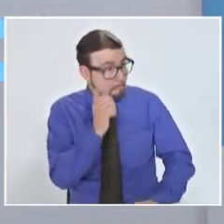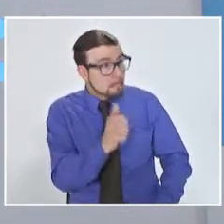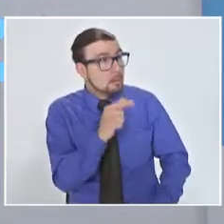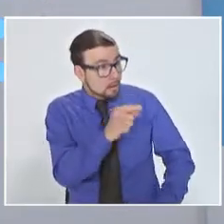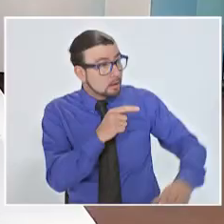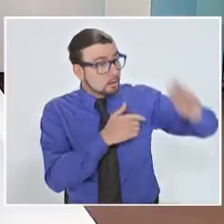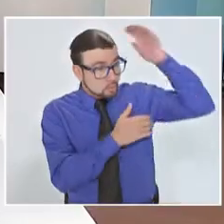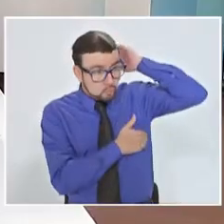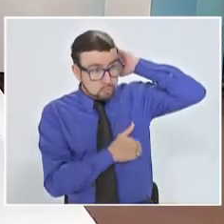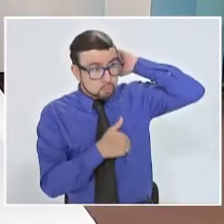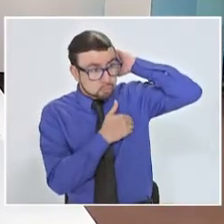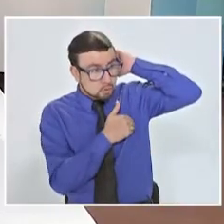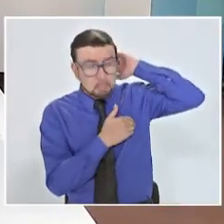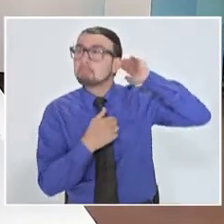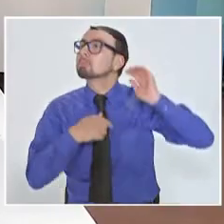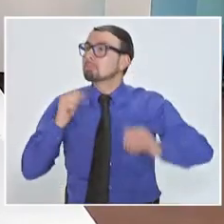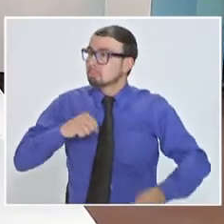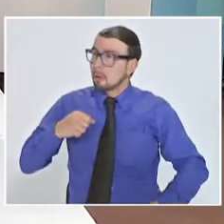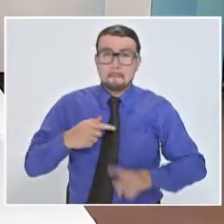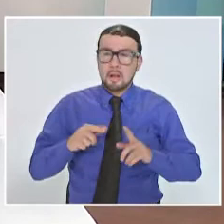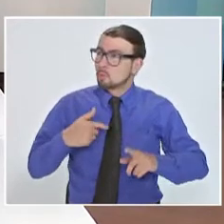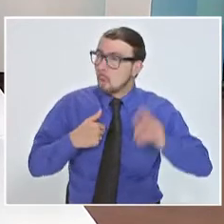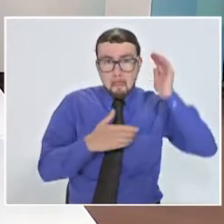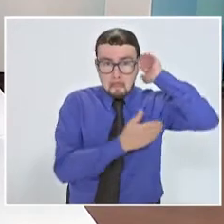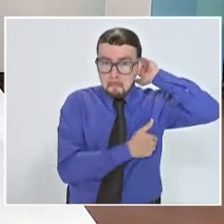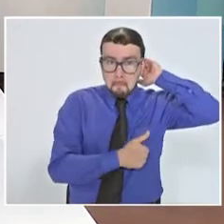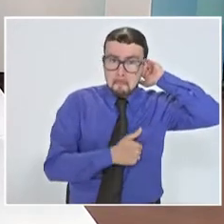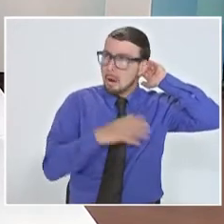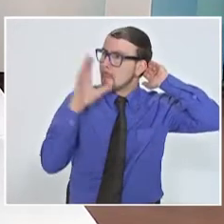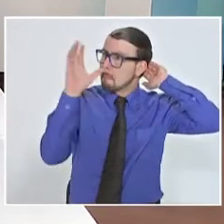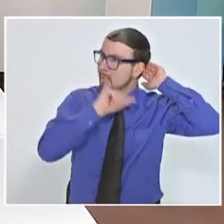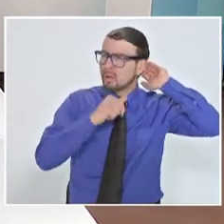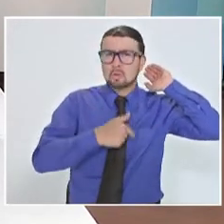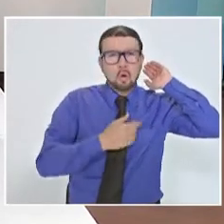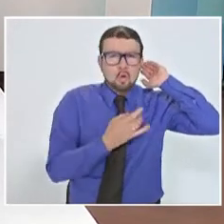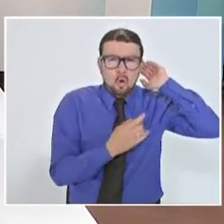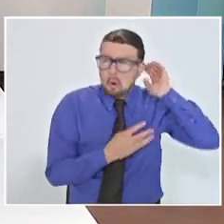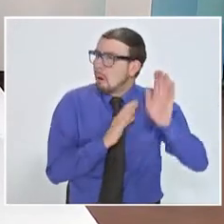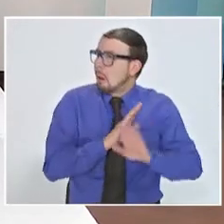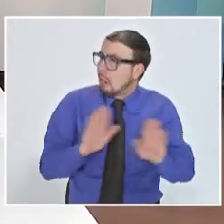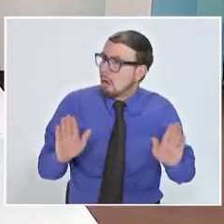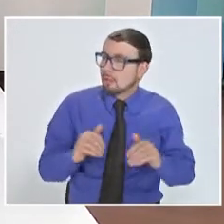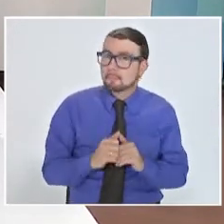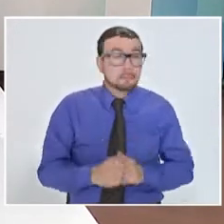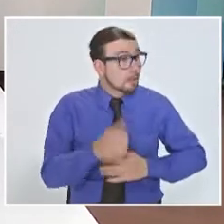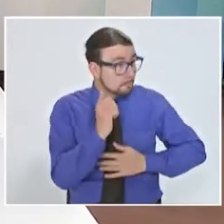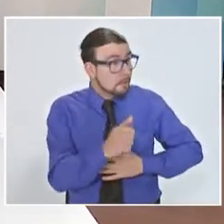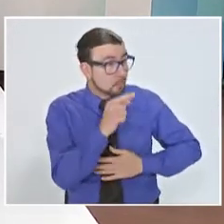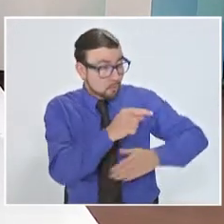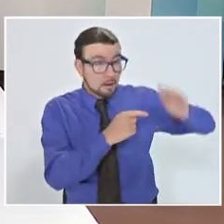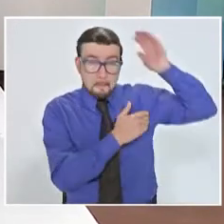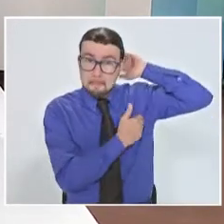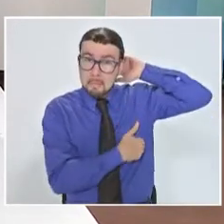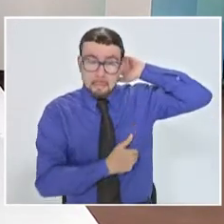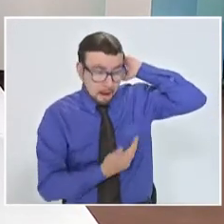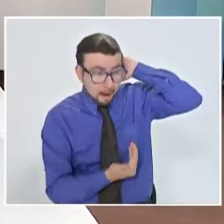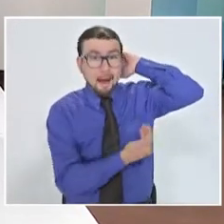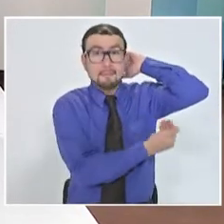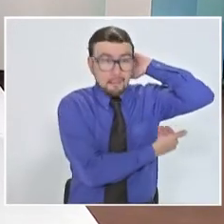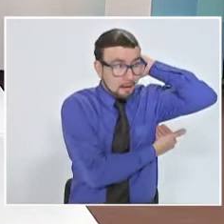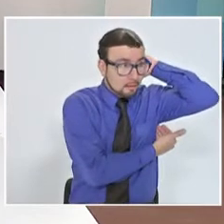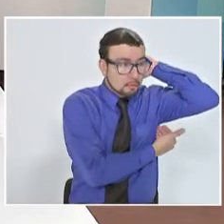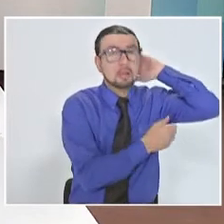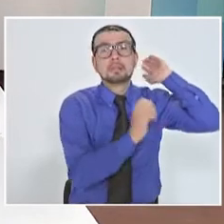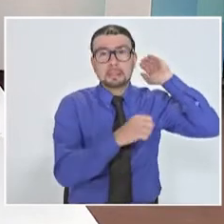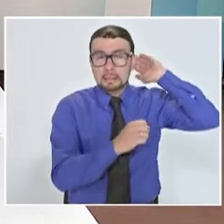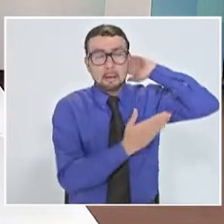Sí, y yo con la mano mía nunca palpaba nada. Nada. Ni molestia de ardor, dolor, nada. En el autoexamen tú te examinabas la axila. Sí, desde cuello a